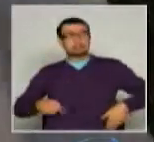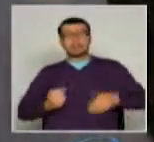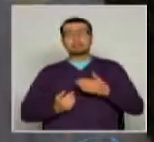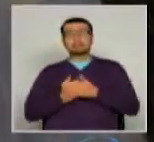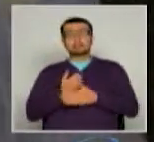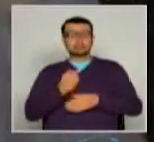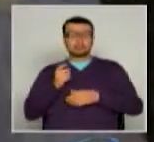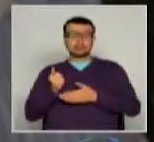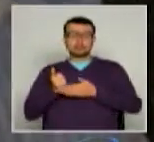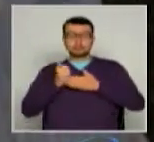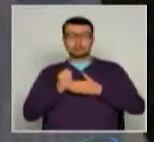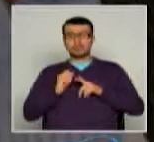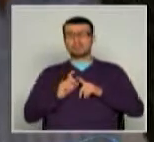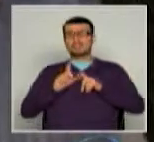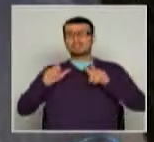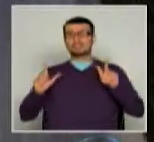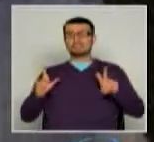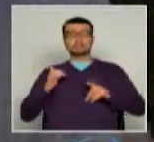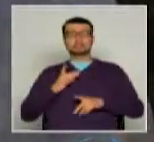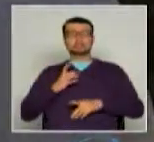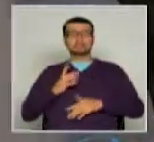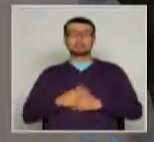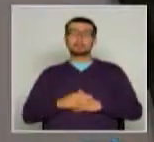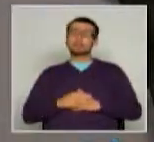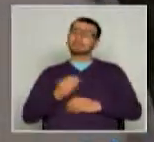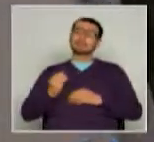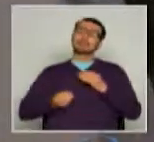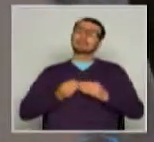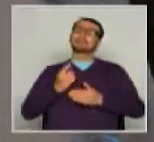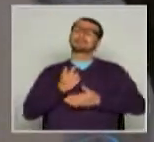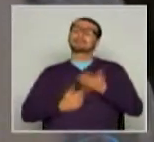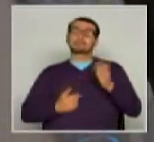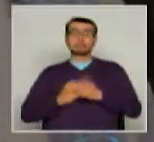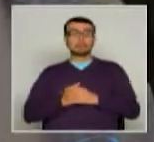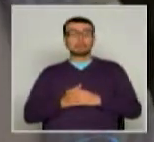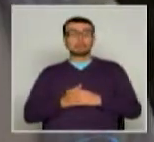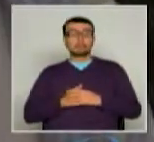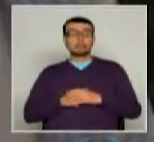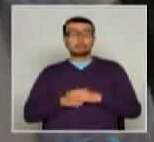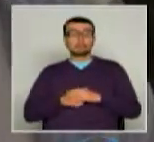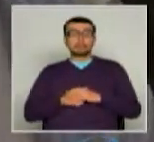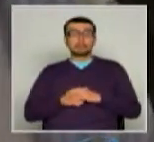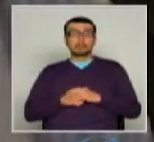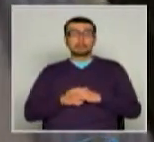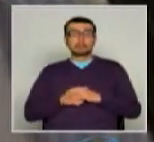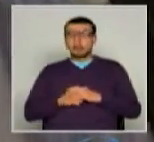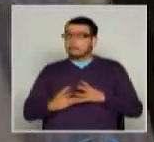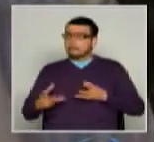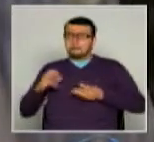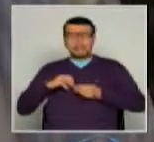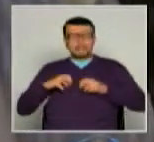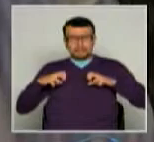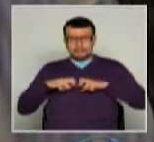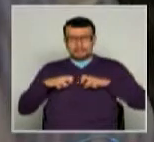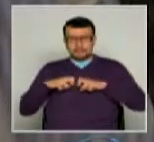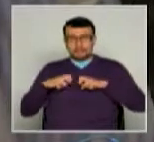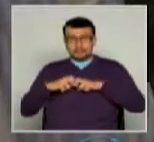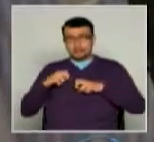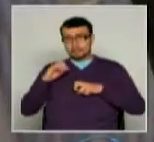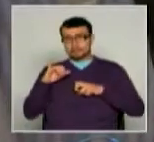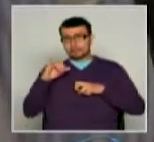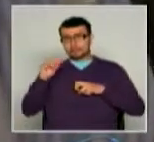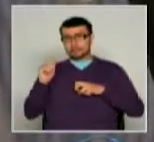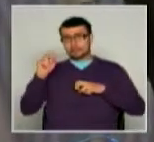proceso de liberación de dolor. ¿Qué vamos a hacer con José? Vamos a aumentar la carga de energía yang hacia la zona